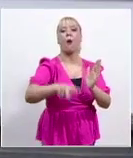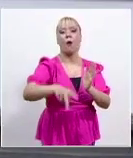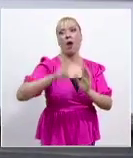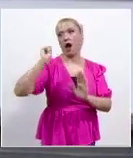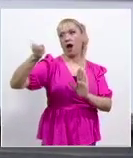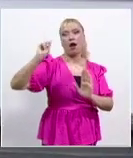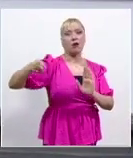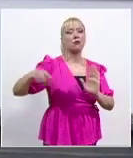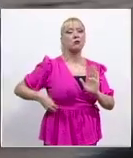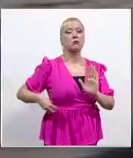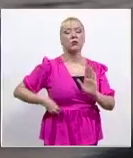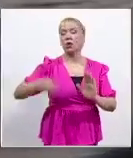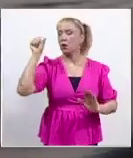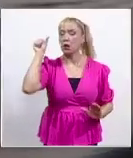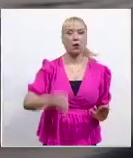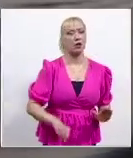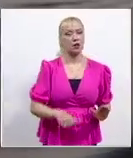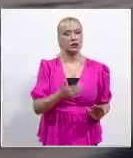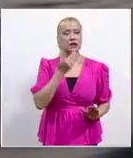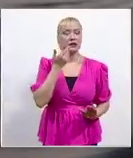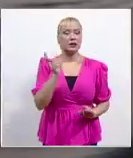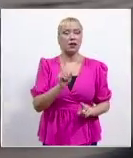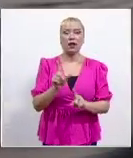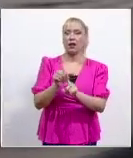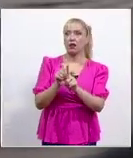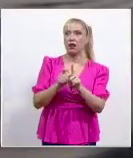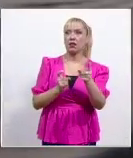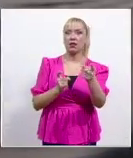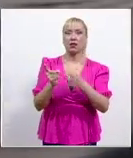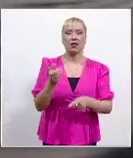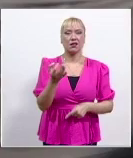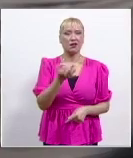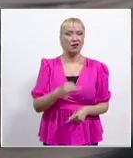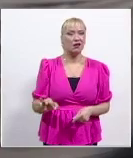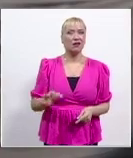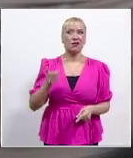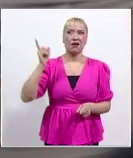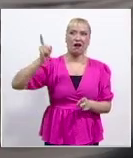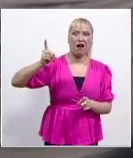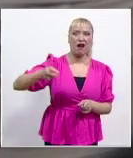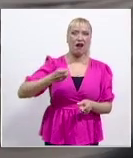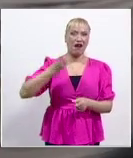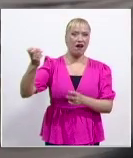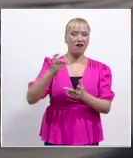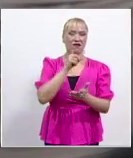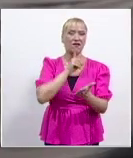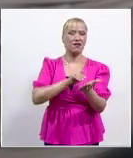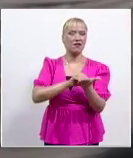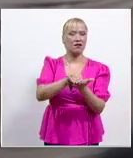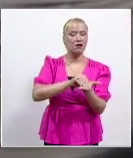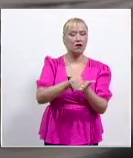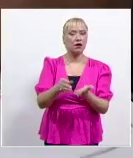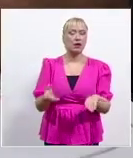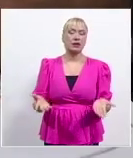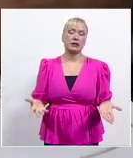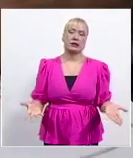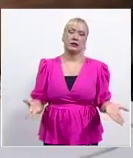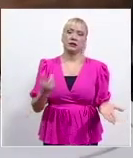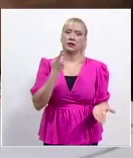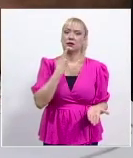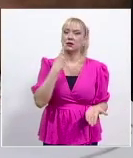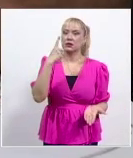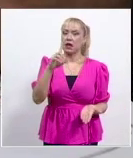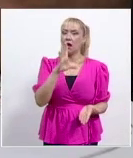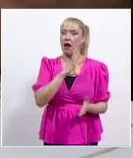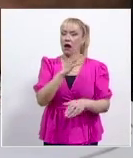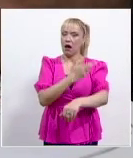de acusación, imputación o burla, que tienen como fin exhibir a otra persona, o bien cuando implican una denuncia, provocan